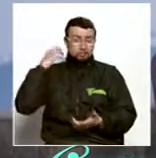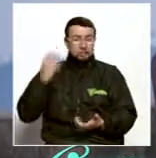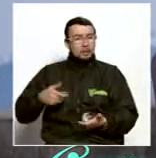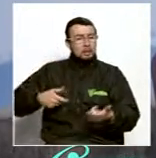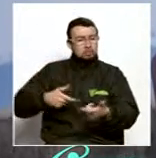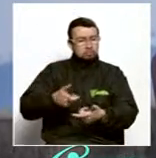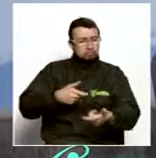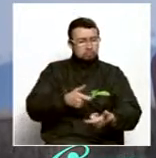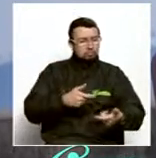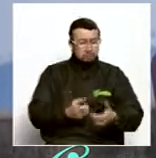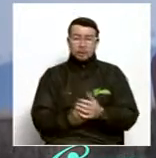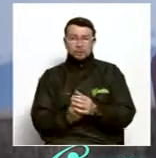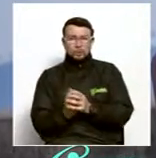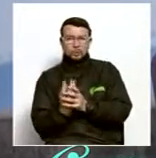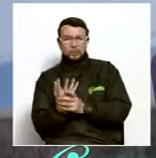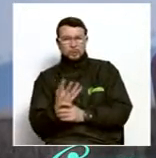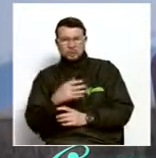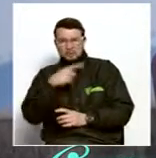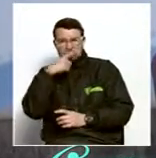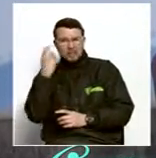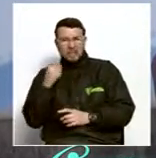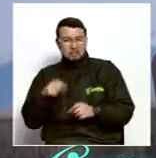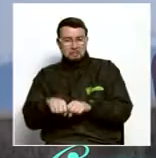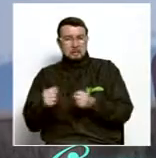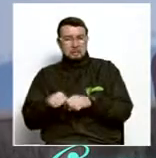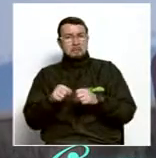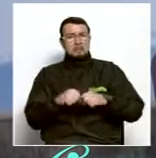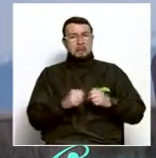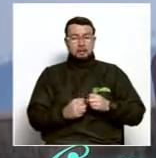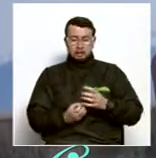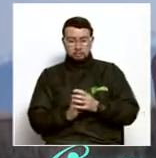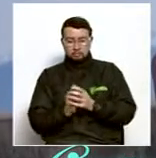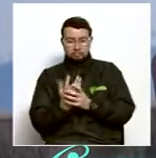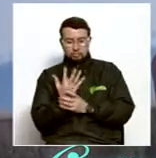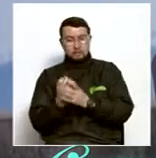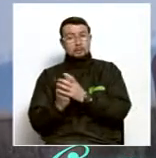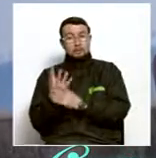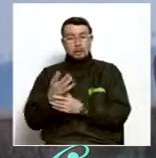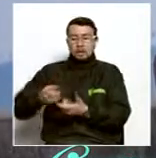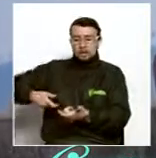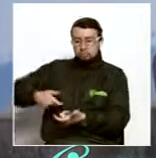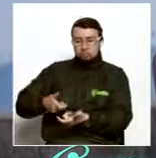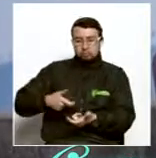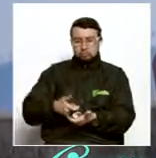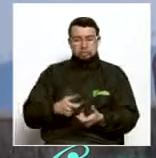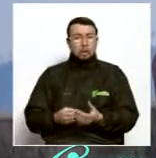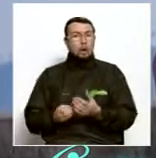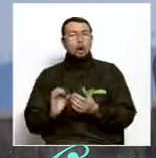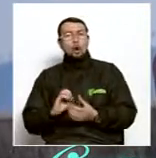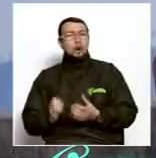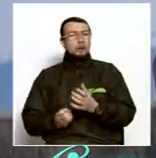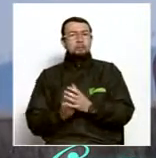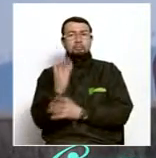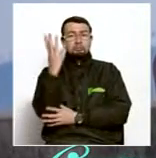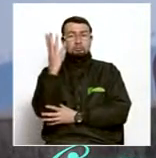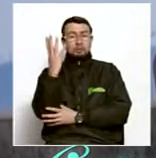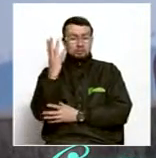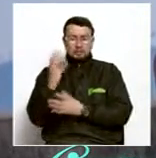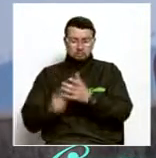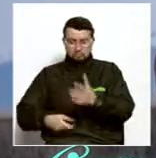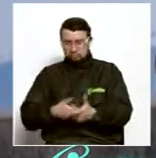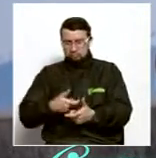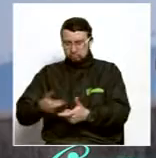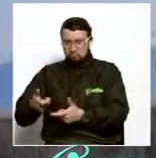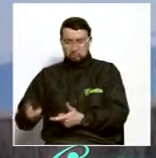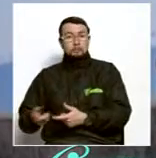las arbences, o sea, las plantas mal llamadas malezas y el pasto que también utilizan para quemarlo, pero